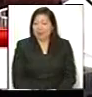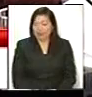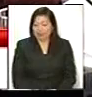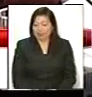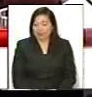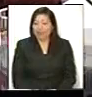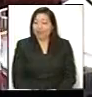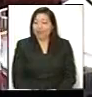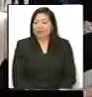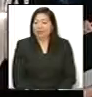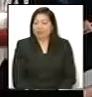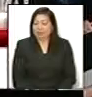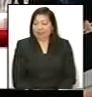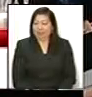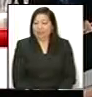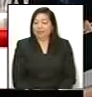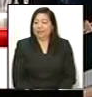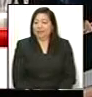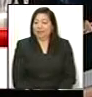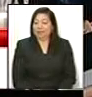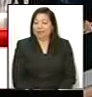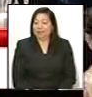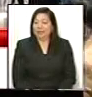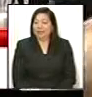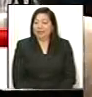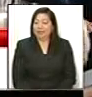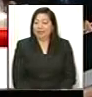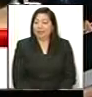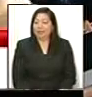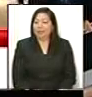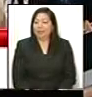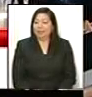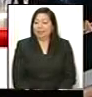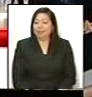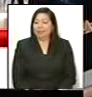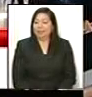colega Velázquez. Tenga el uso de la palabra el congresista Velázquez. Presidente,